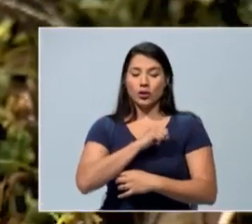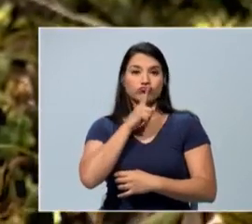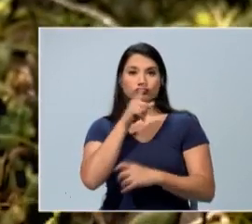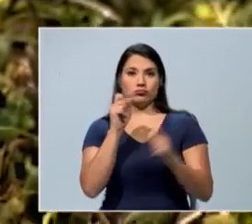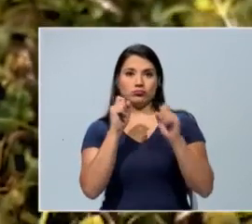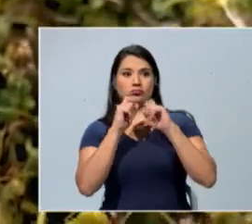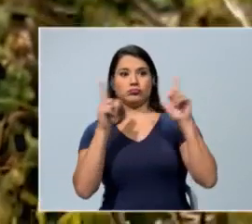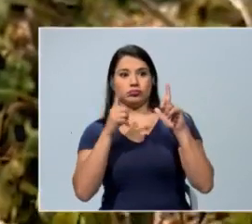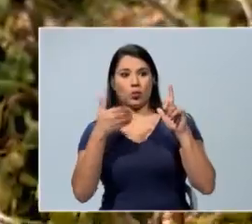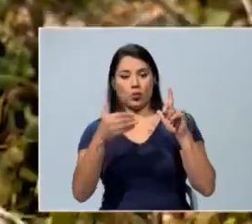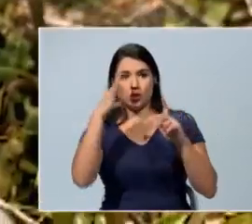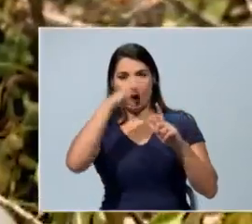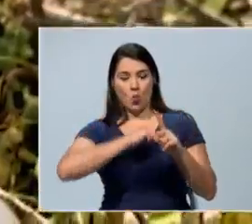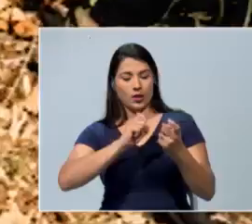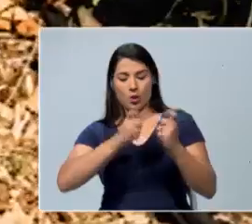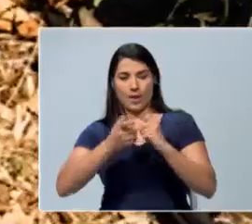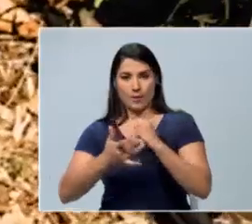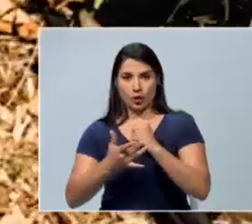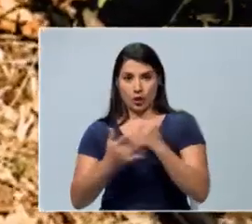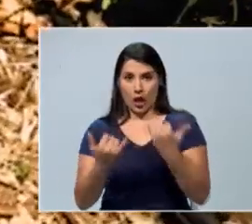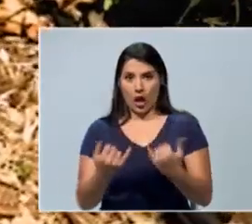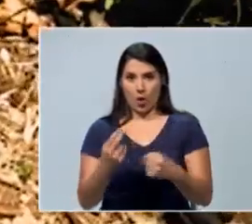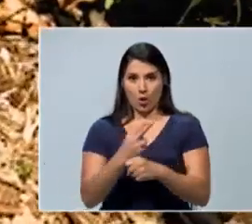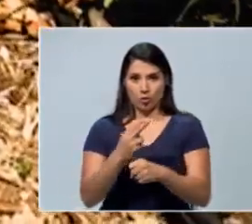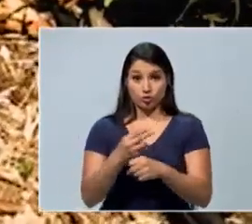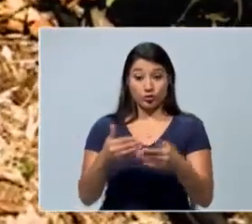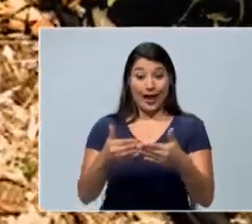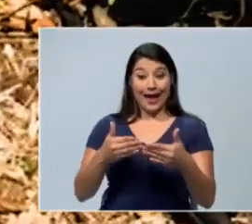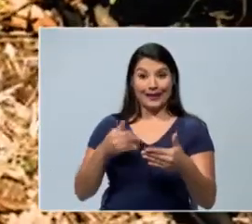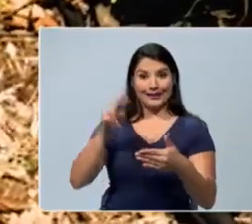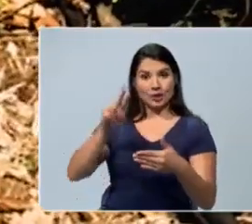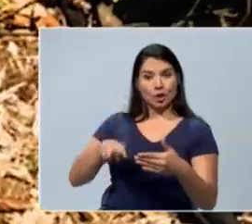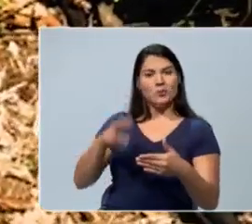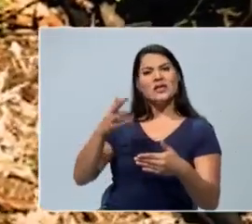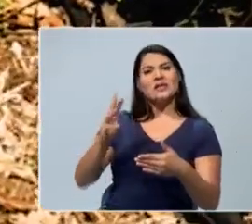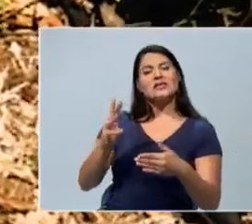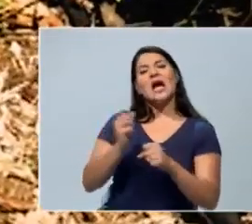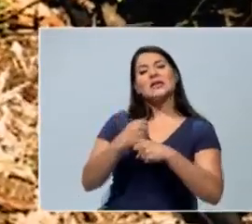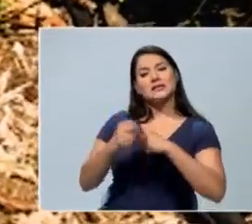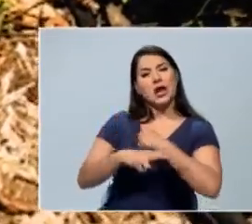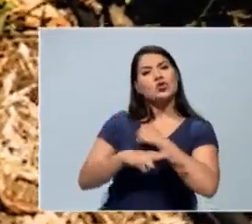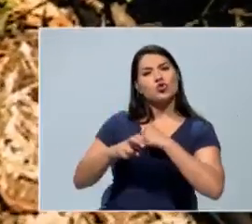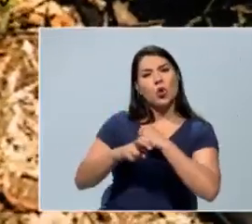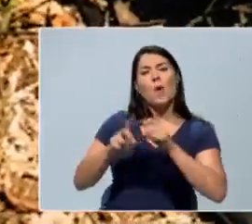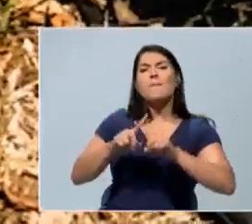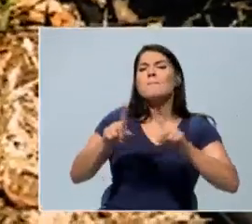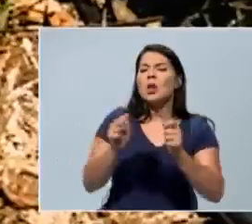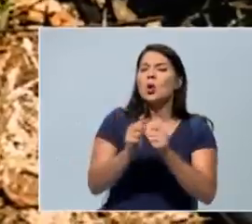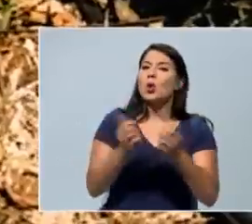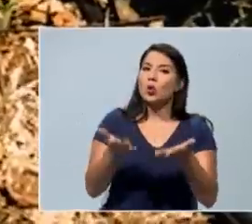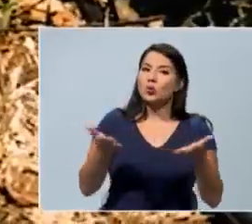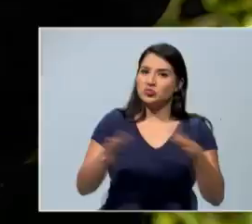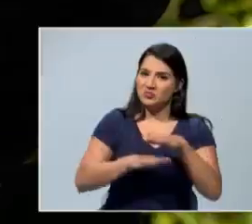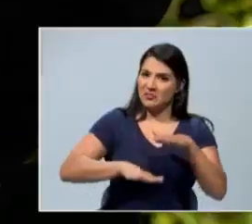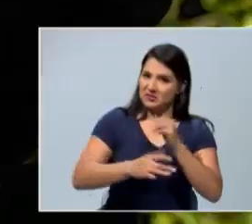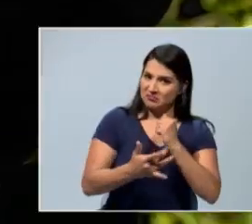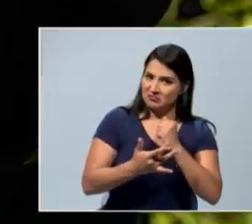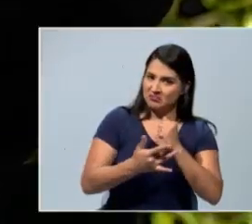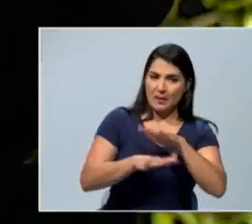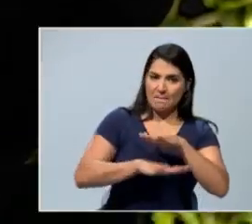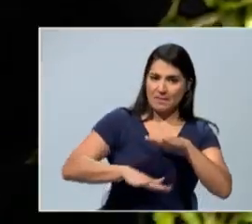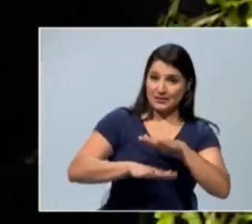descubrir los cambios técnicos que aplican. Antes del 2016 se abrían tomas ilegales con métodos muy rudimentarios, pero eso